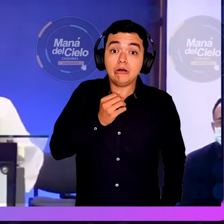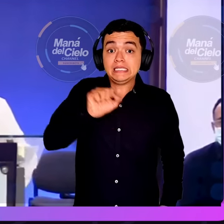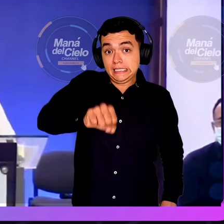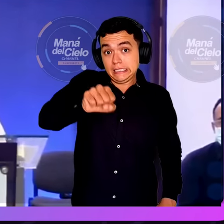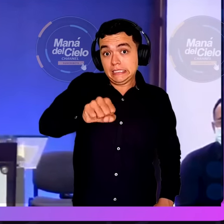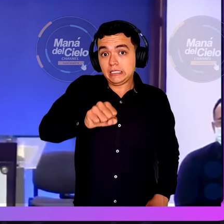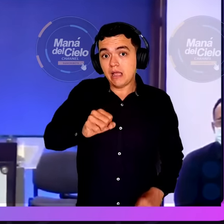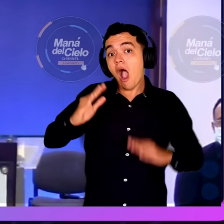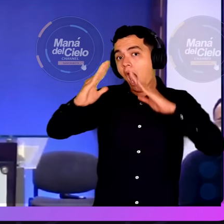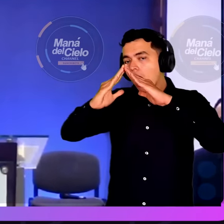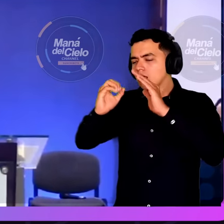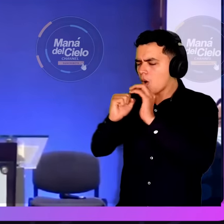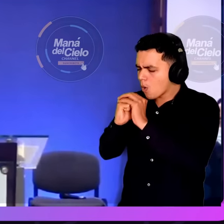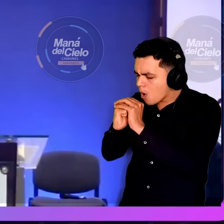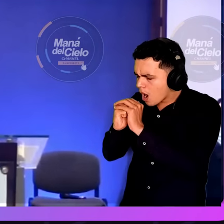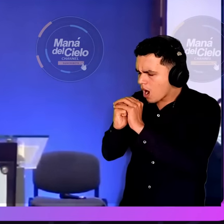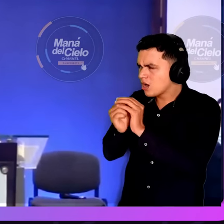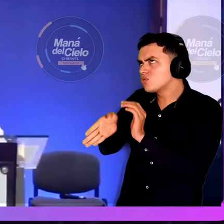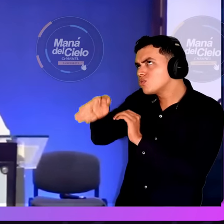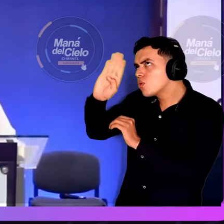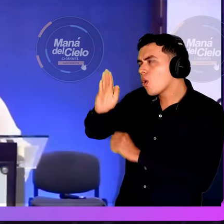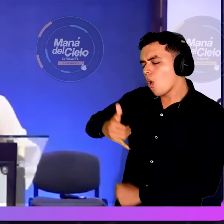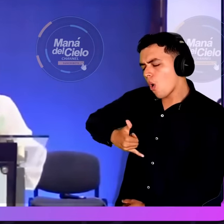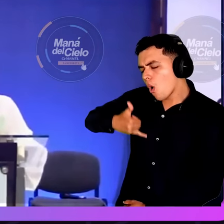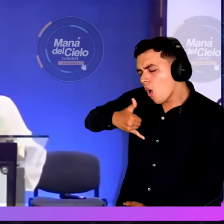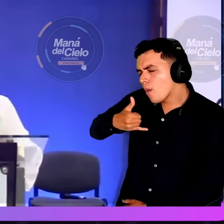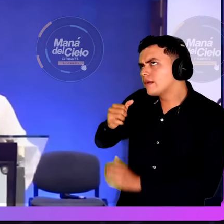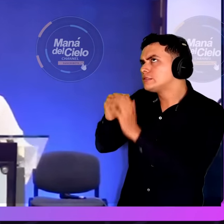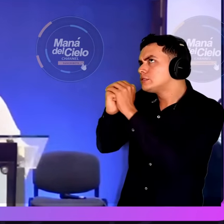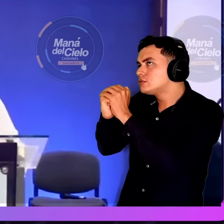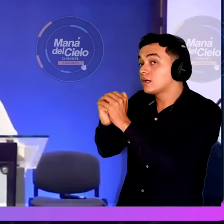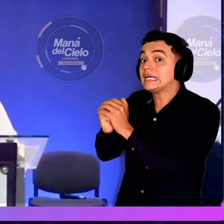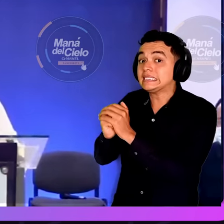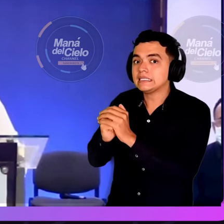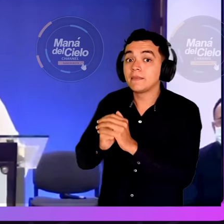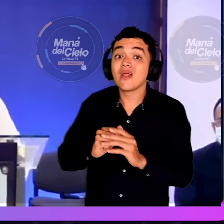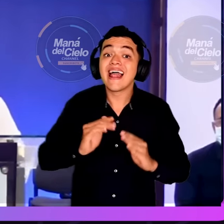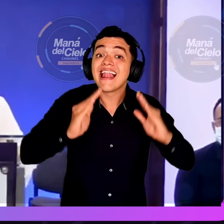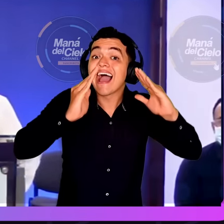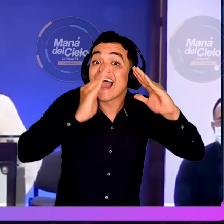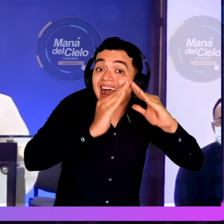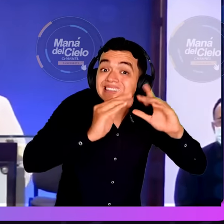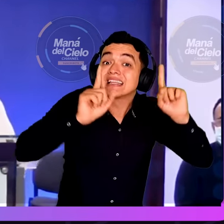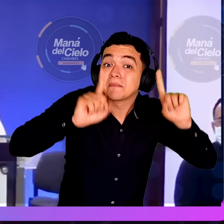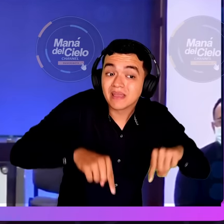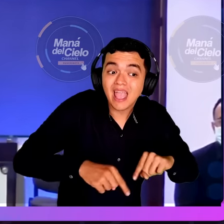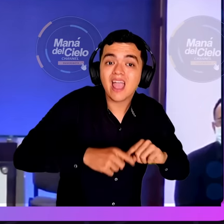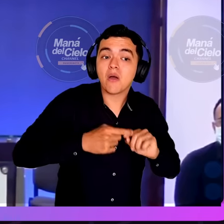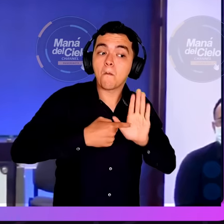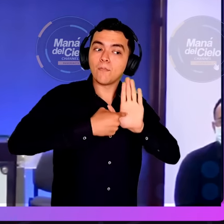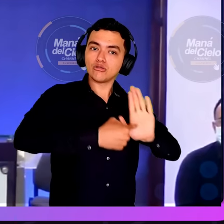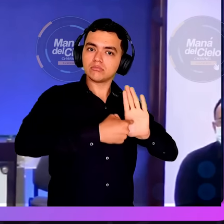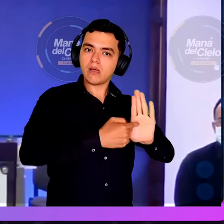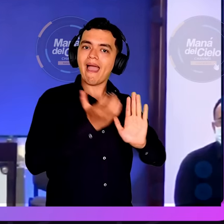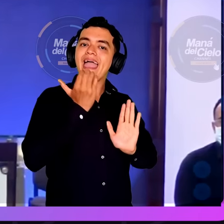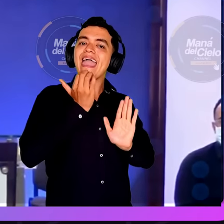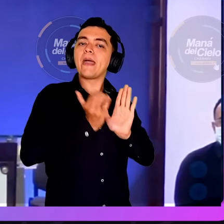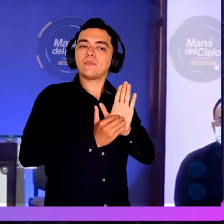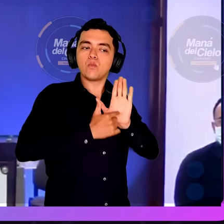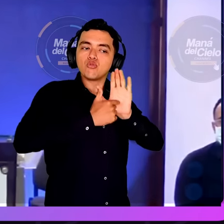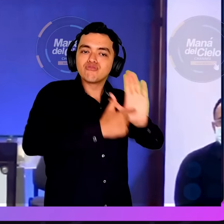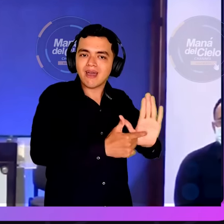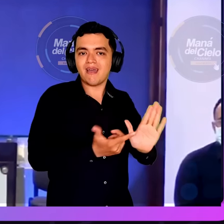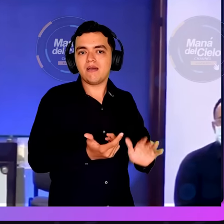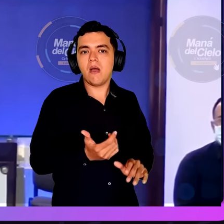una oración por los jóvenes, por los adolescentes. Esto hay que hacerlo, pero no solamente hay que hacerlo, también nosotros tenemos que darles el ejemplo